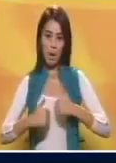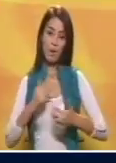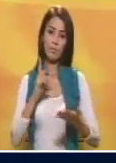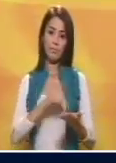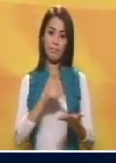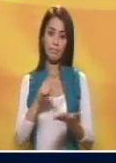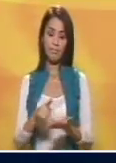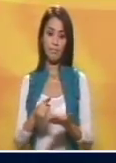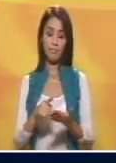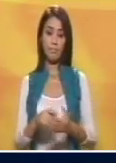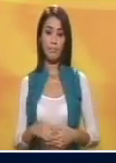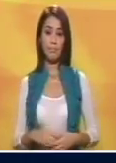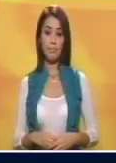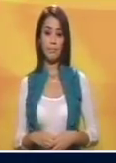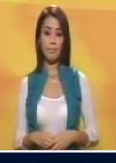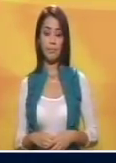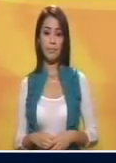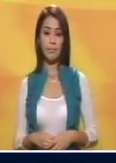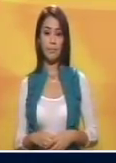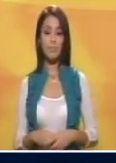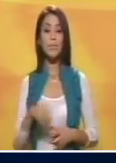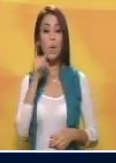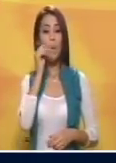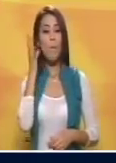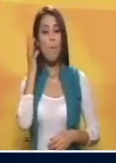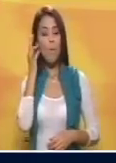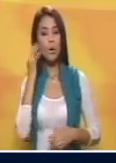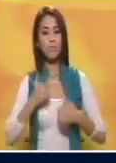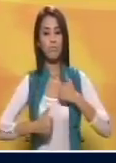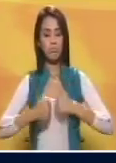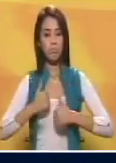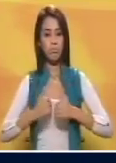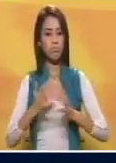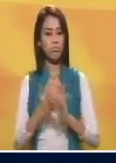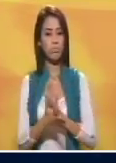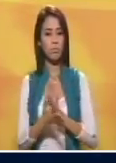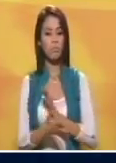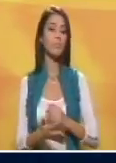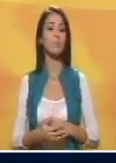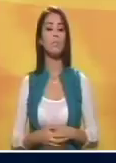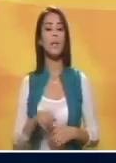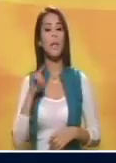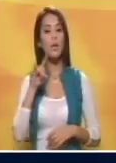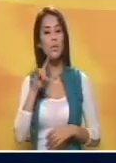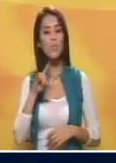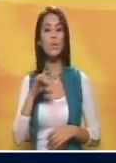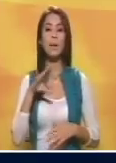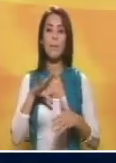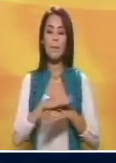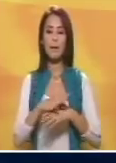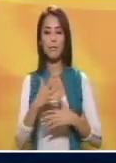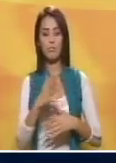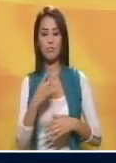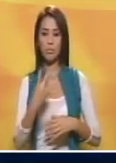presentación de las postulaciones de sus candidatos y candidatas, que vamos a tener entre el lunes y el martes. Es